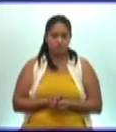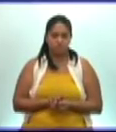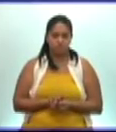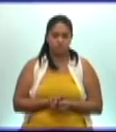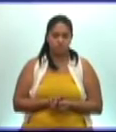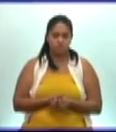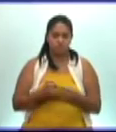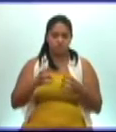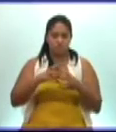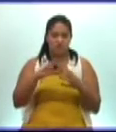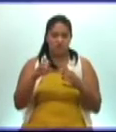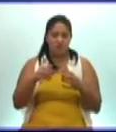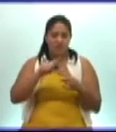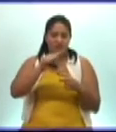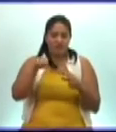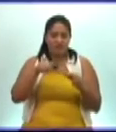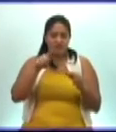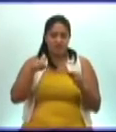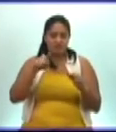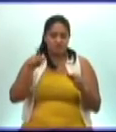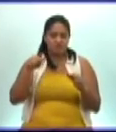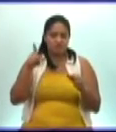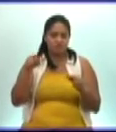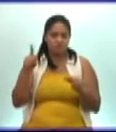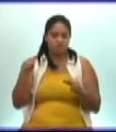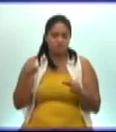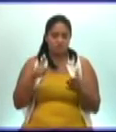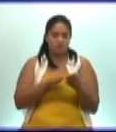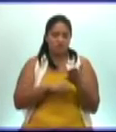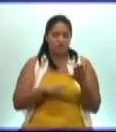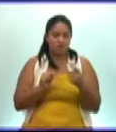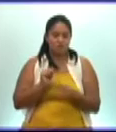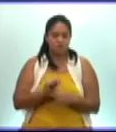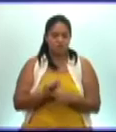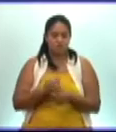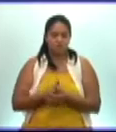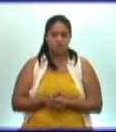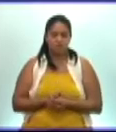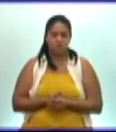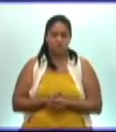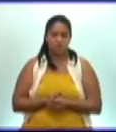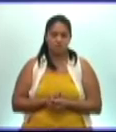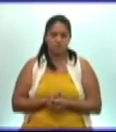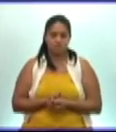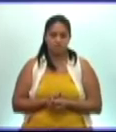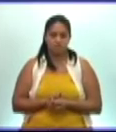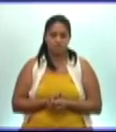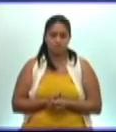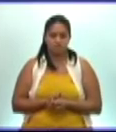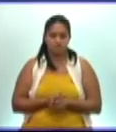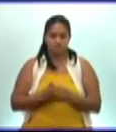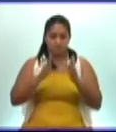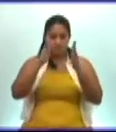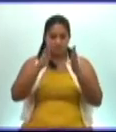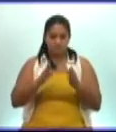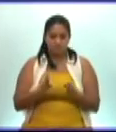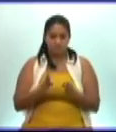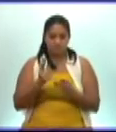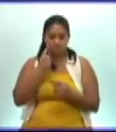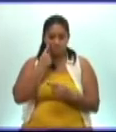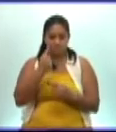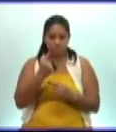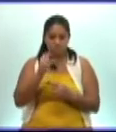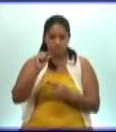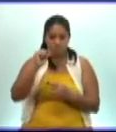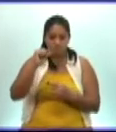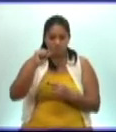naturaleza electromagnética. Aparecen los frentes de onda y una primera pantalla con un pequeño orificio. Este